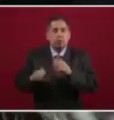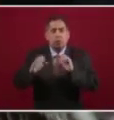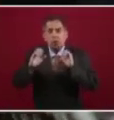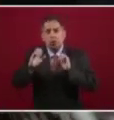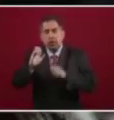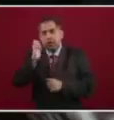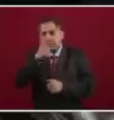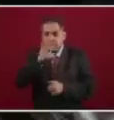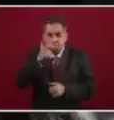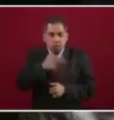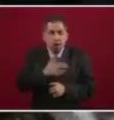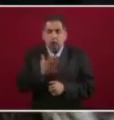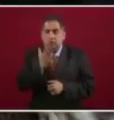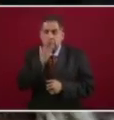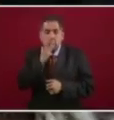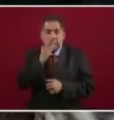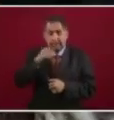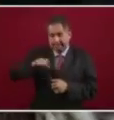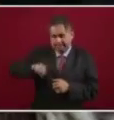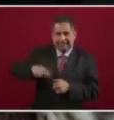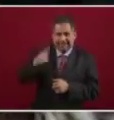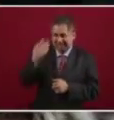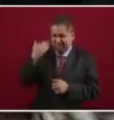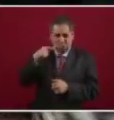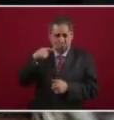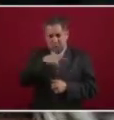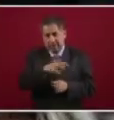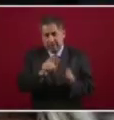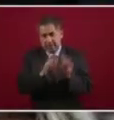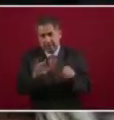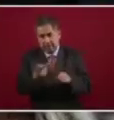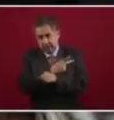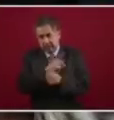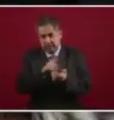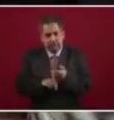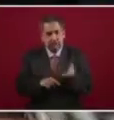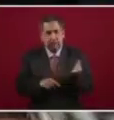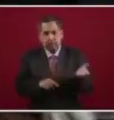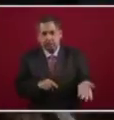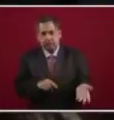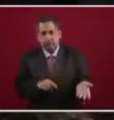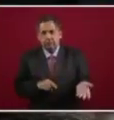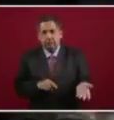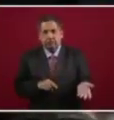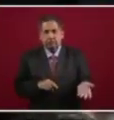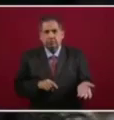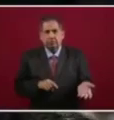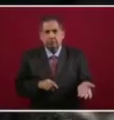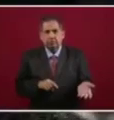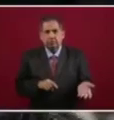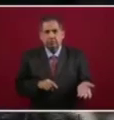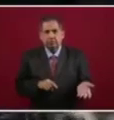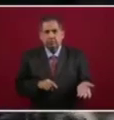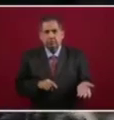Chihuahua, Sonora, donde acaba de acontecer este acontecimiento,